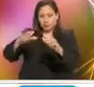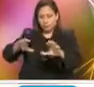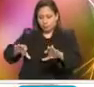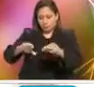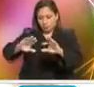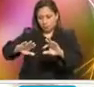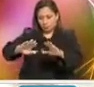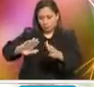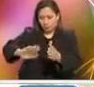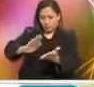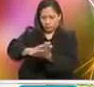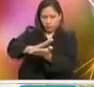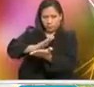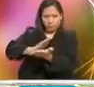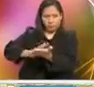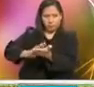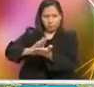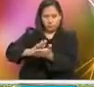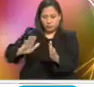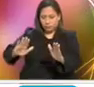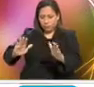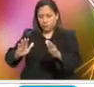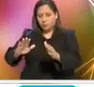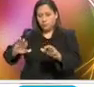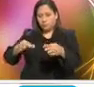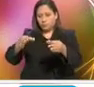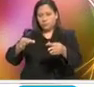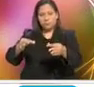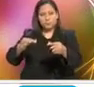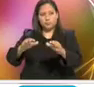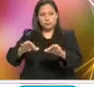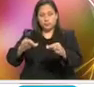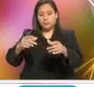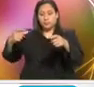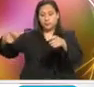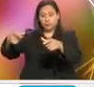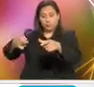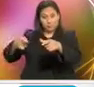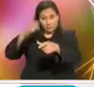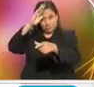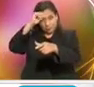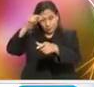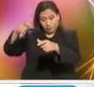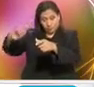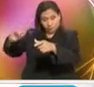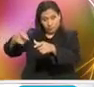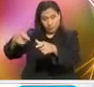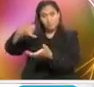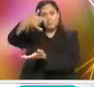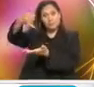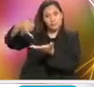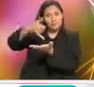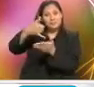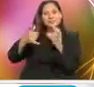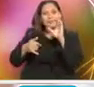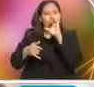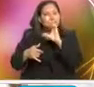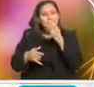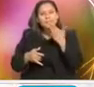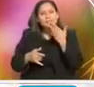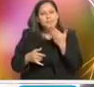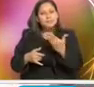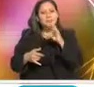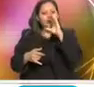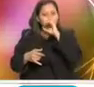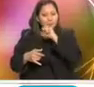Sí. Y la colocamos al sartén. Le vamos a poner el sartén. Recuerden, el sartén vamos a poner el aceite que esté bien caliente. Muy